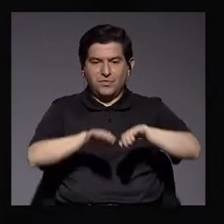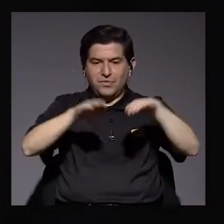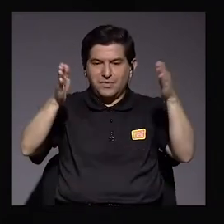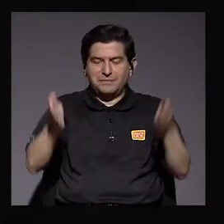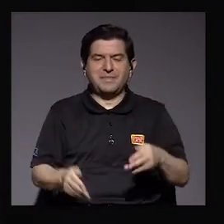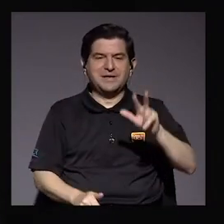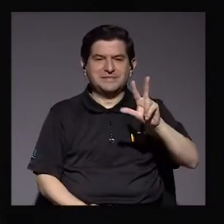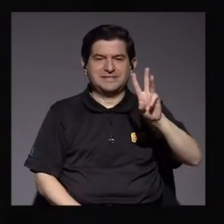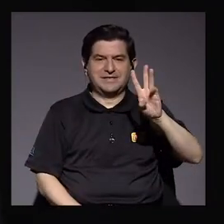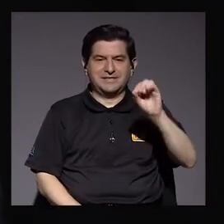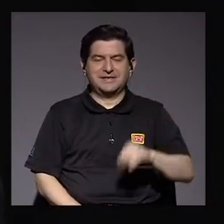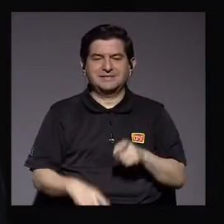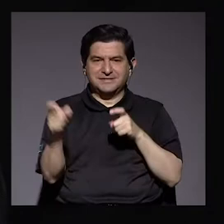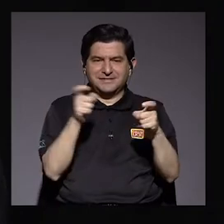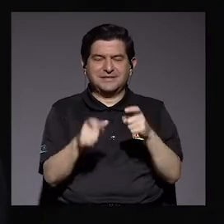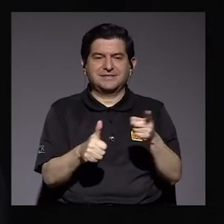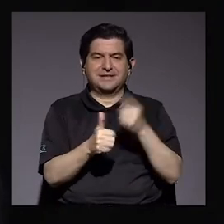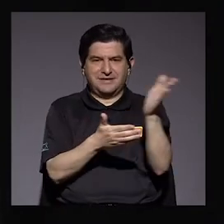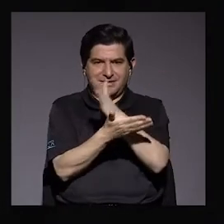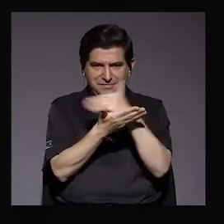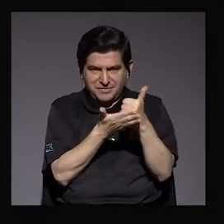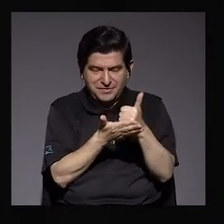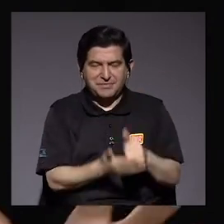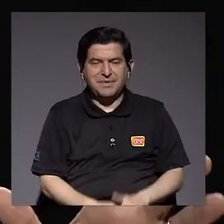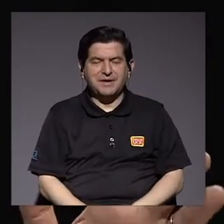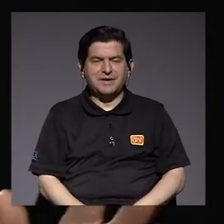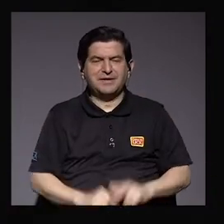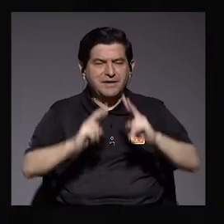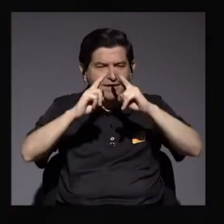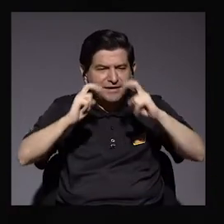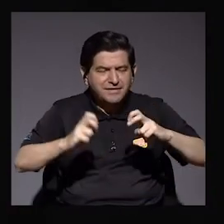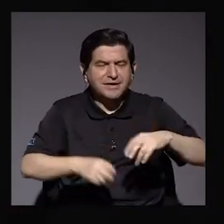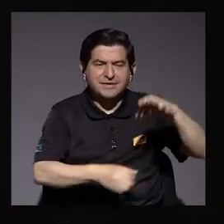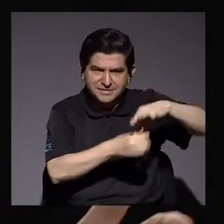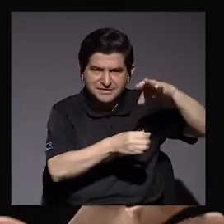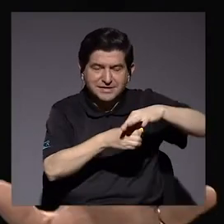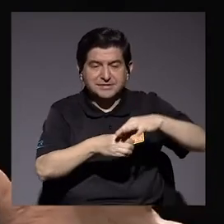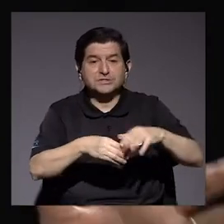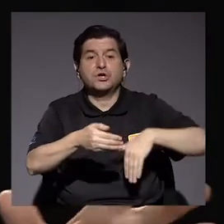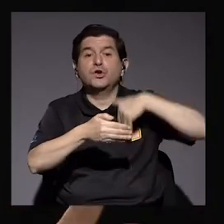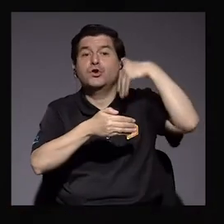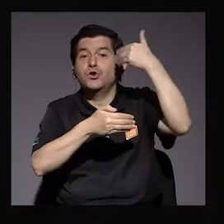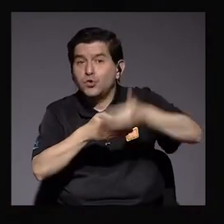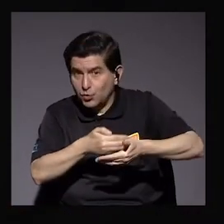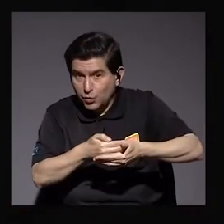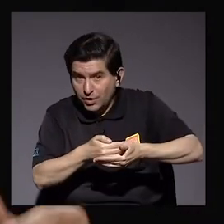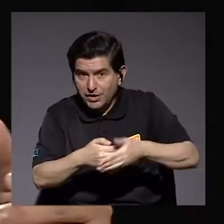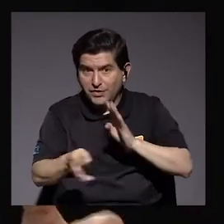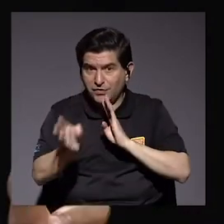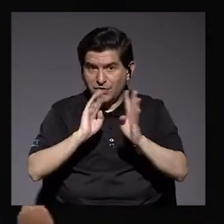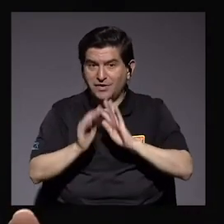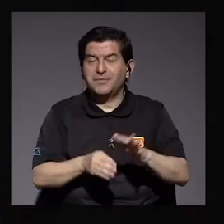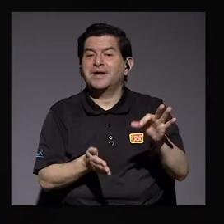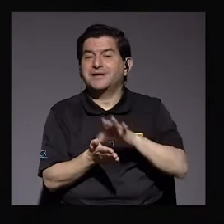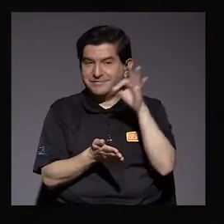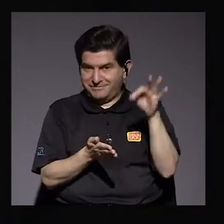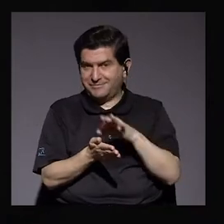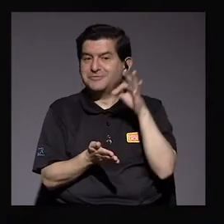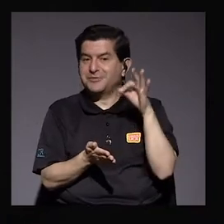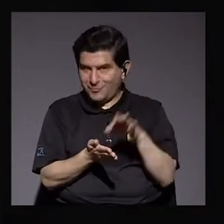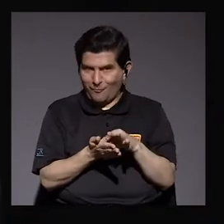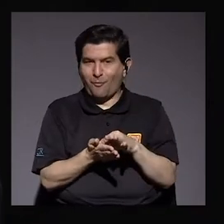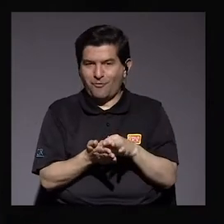360. En este primer bloque hemos hecho un recorrido sobre la agricultura. Ahora, en este otro bloque vamos a hablar de los frijoles, así